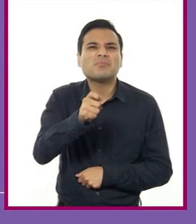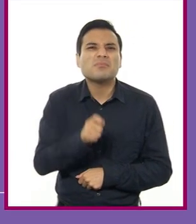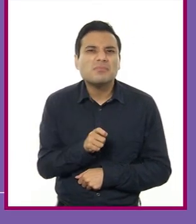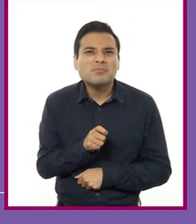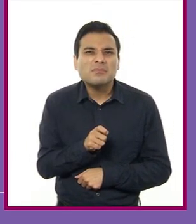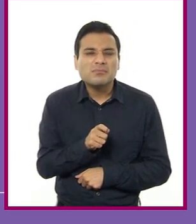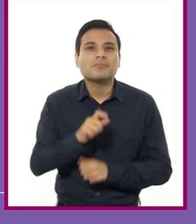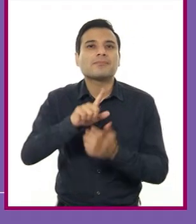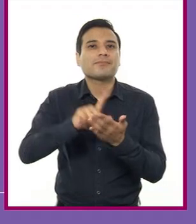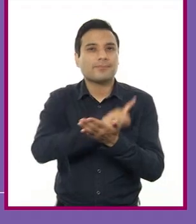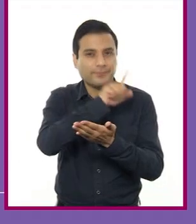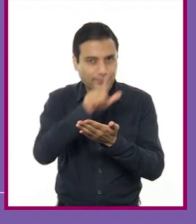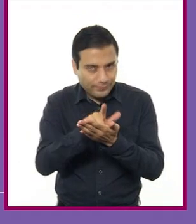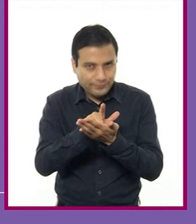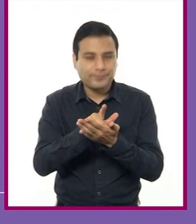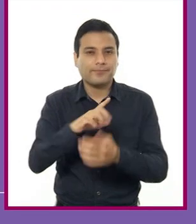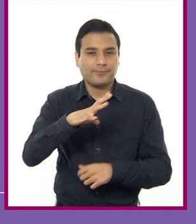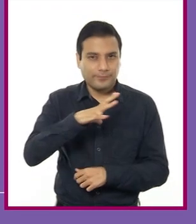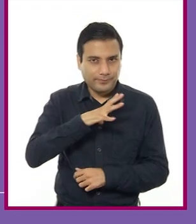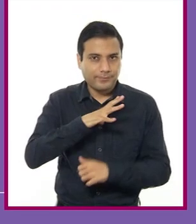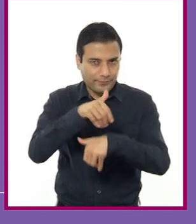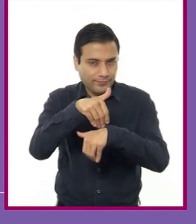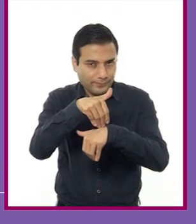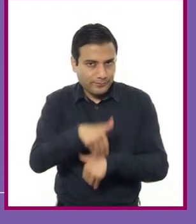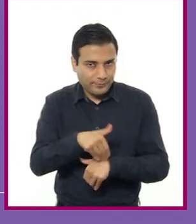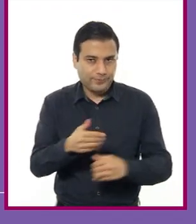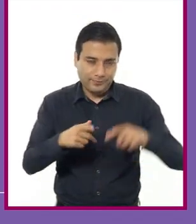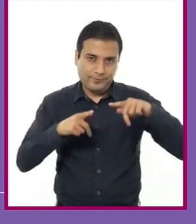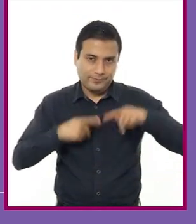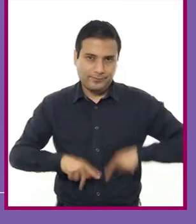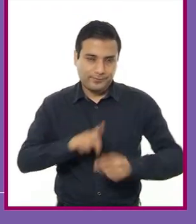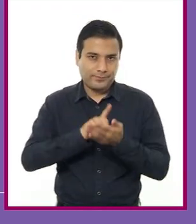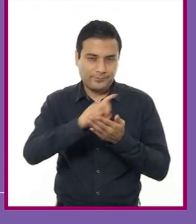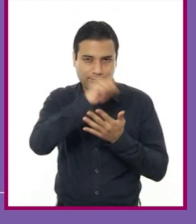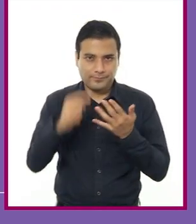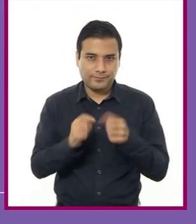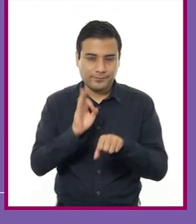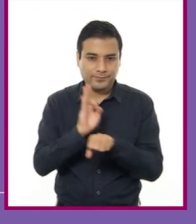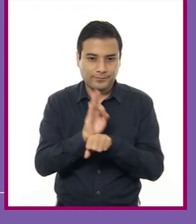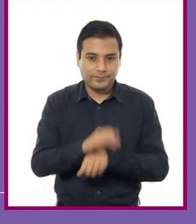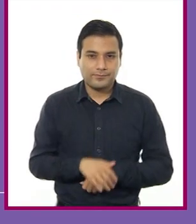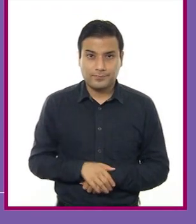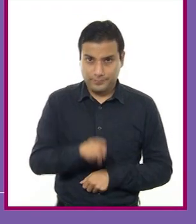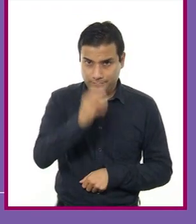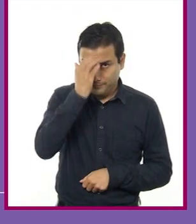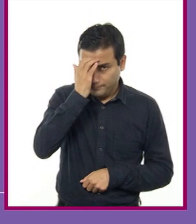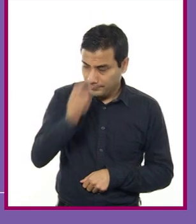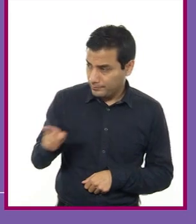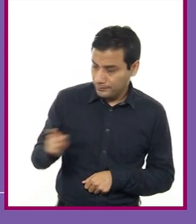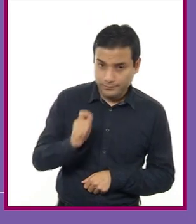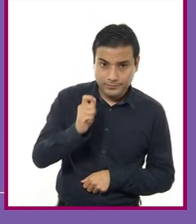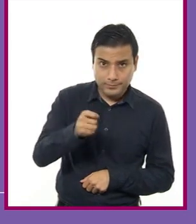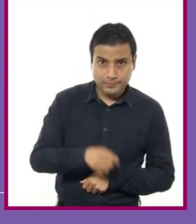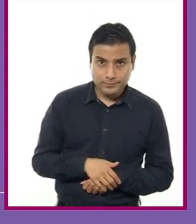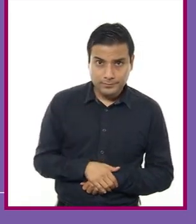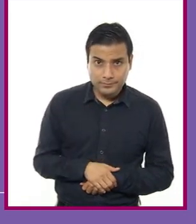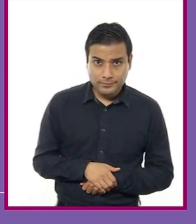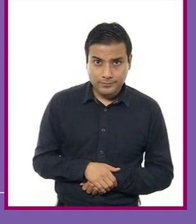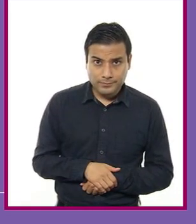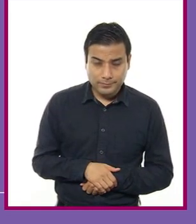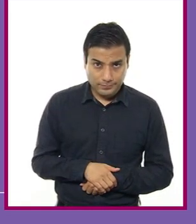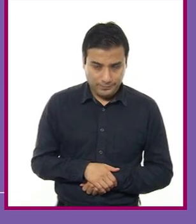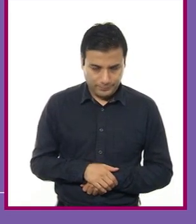que tiene leyes que garantizan los derechos de las personas. ¿Saben qué es el Estado de Derecho democrático? El Estado de Derecho